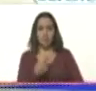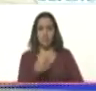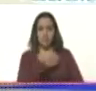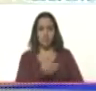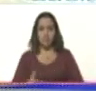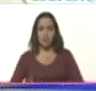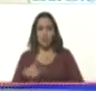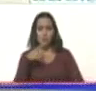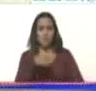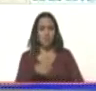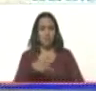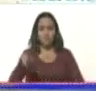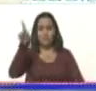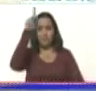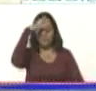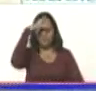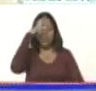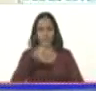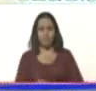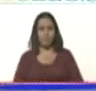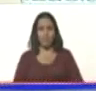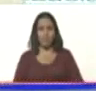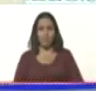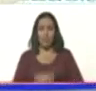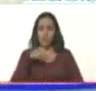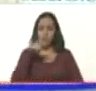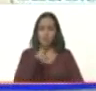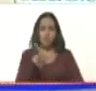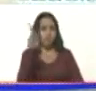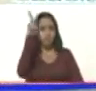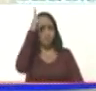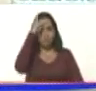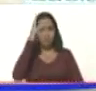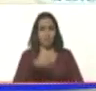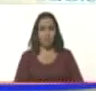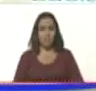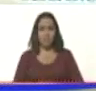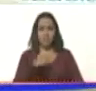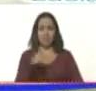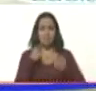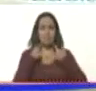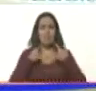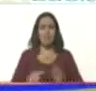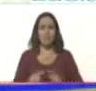es un ridículo. Porque eres un ridículo y has fracasado con el TIAR.